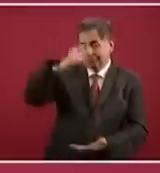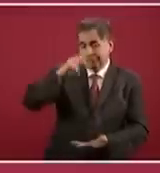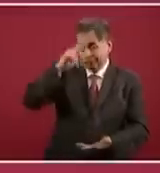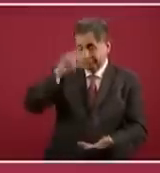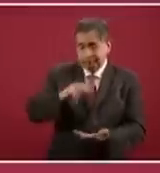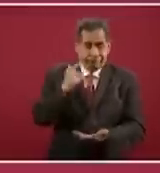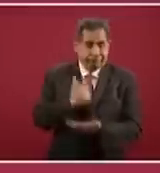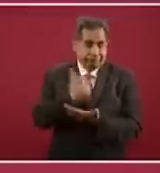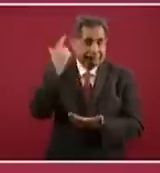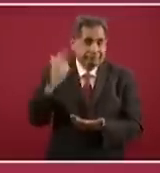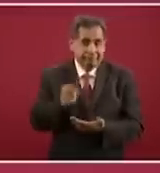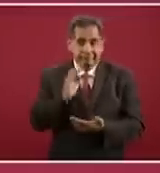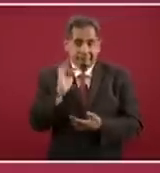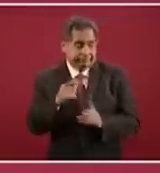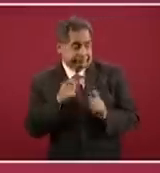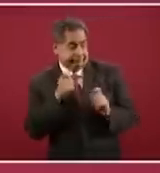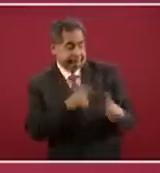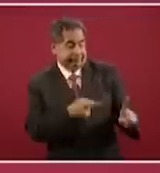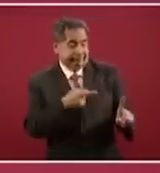y si